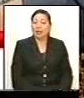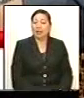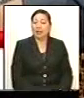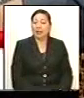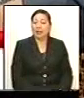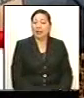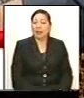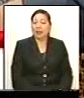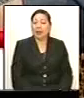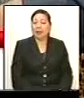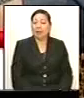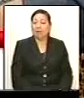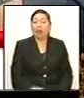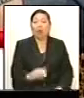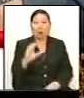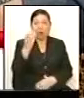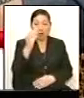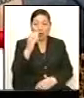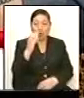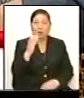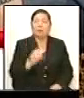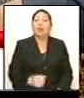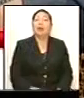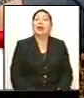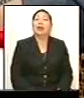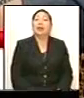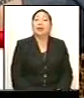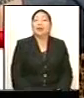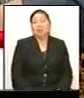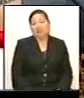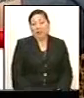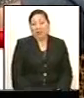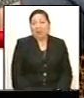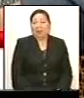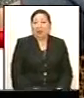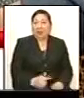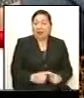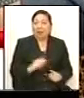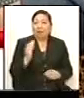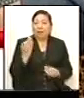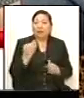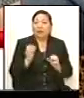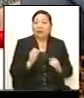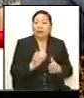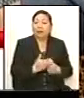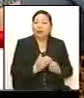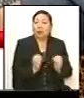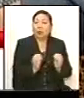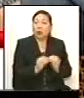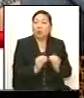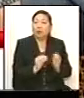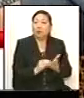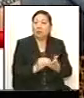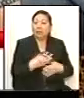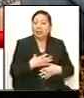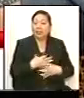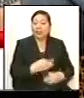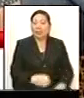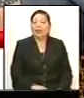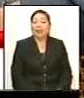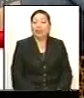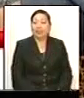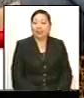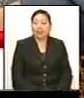Monterola, en Colombia, Bogotá, ¿no? Hubo varios foros que hemos participado juntos muy interesantes.